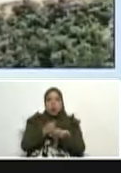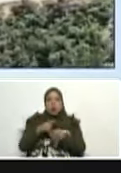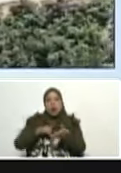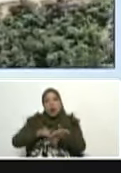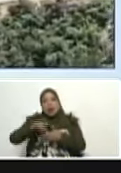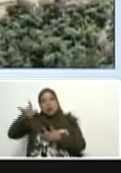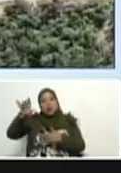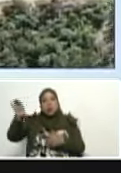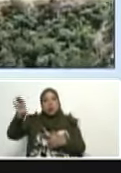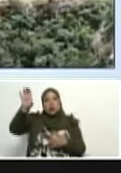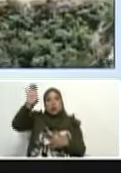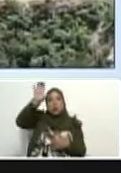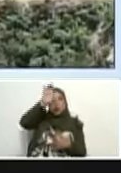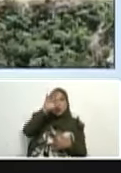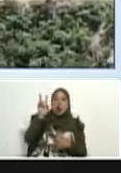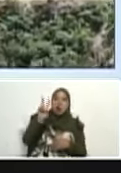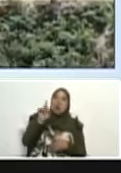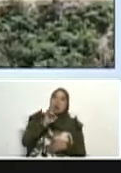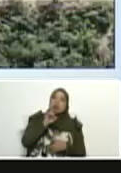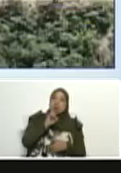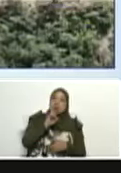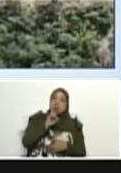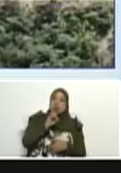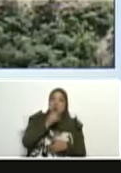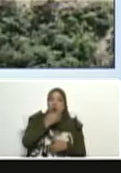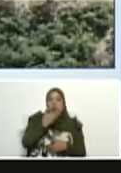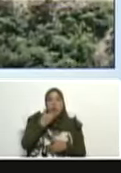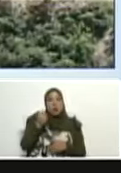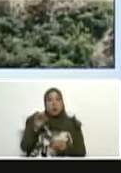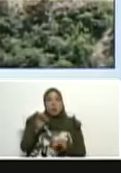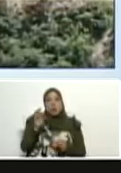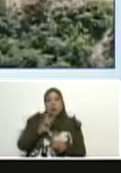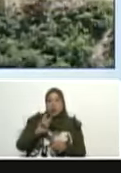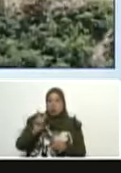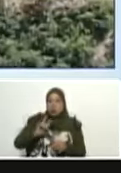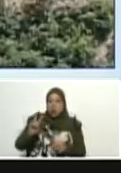irse a estudiar afuera. Los mejores para Venezuela.